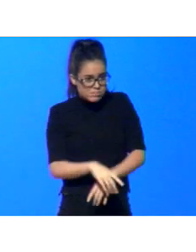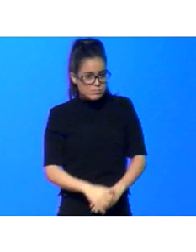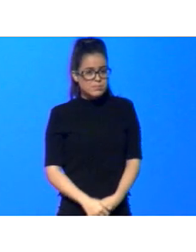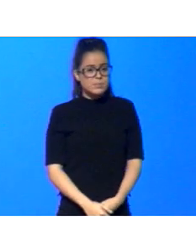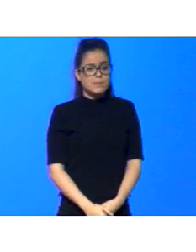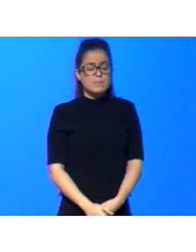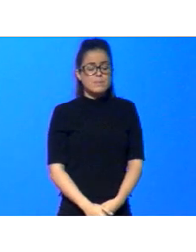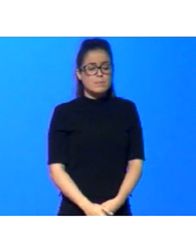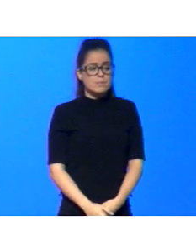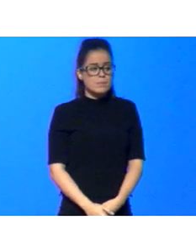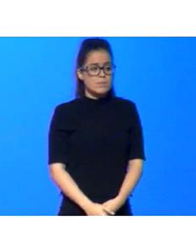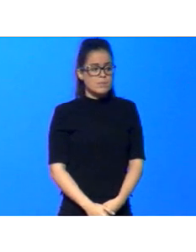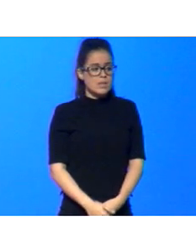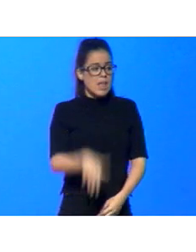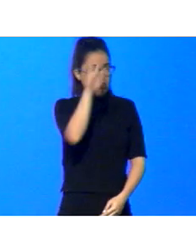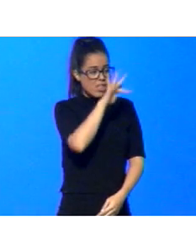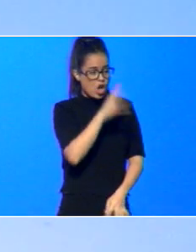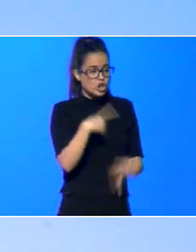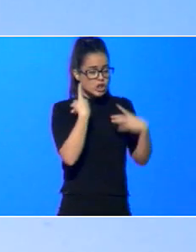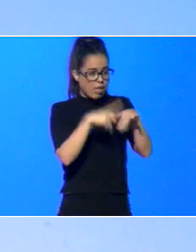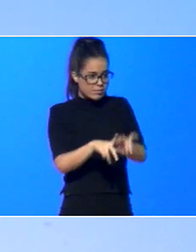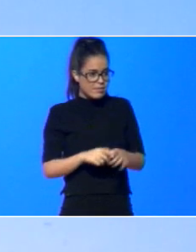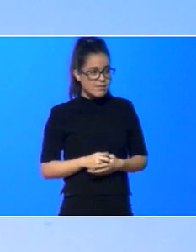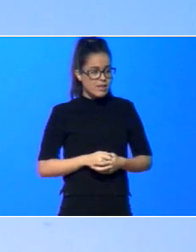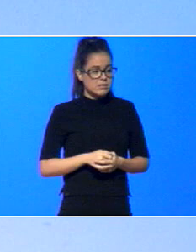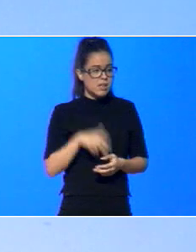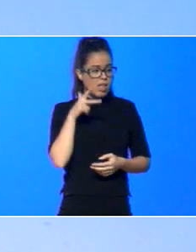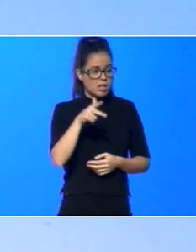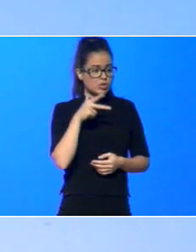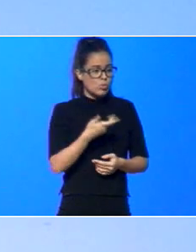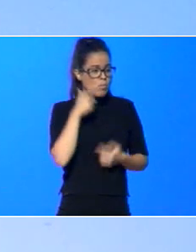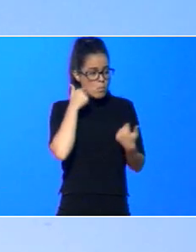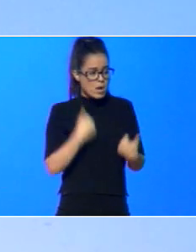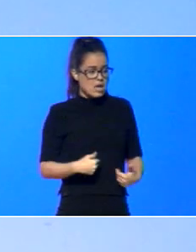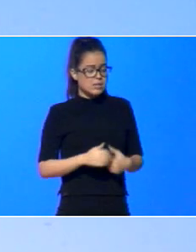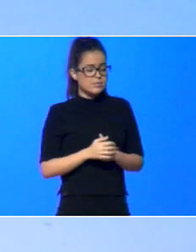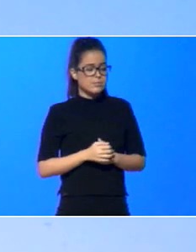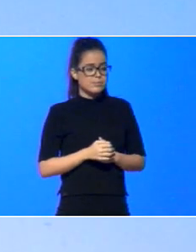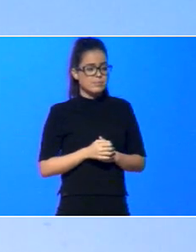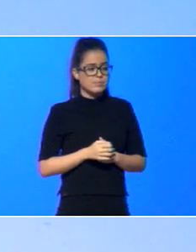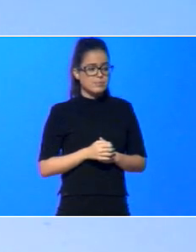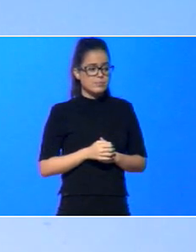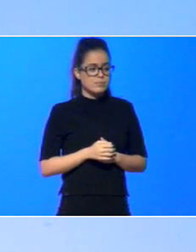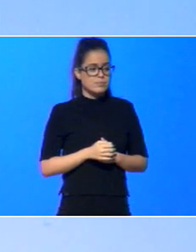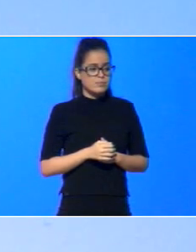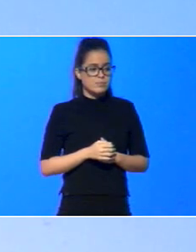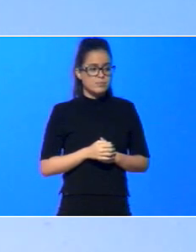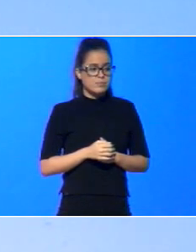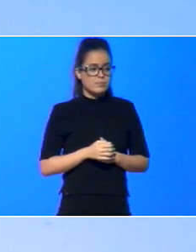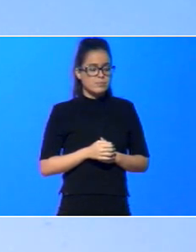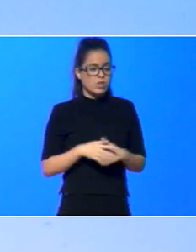y que existen diferentes teorías de los Derechos Humanos quiere todas sirven